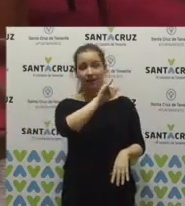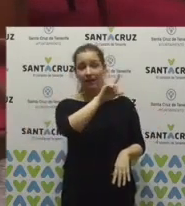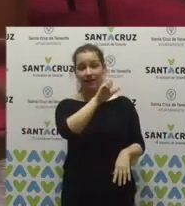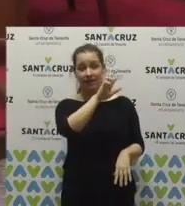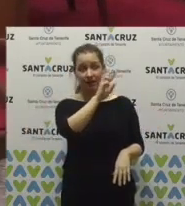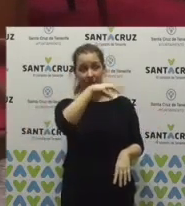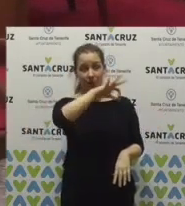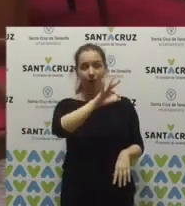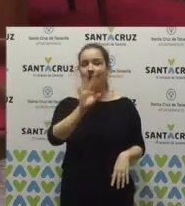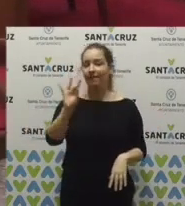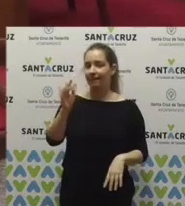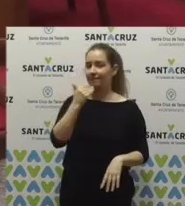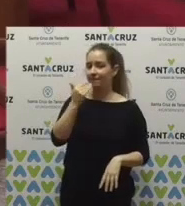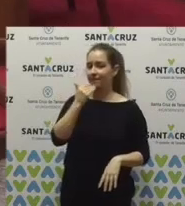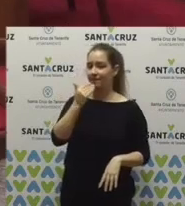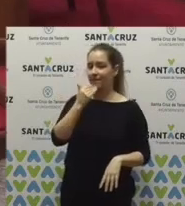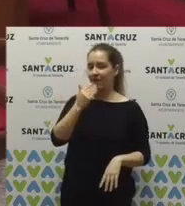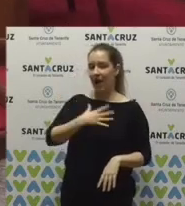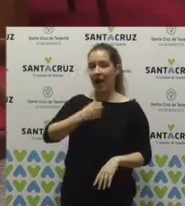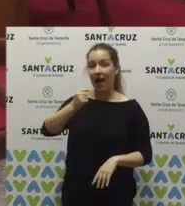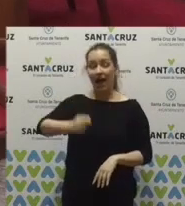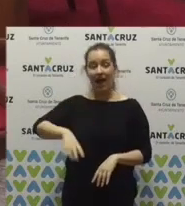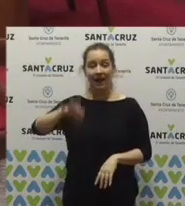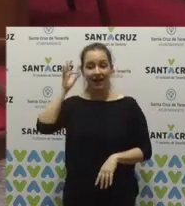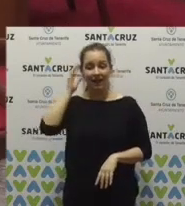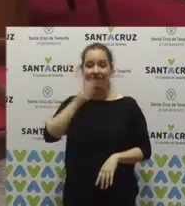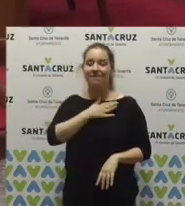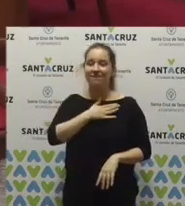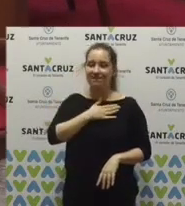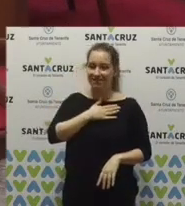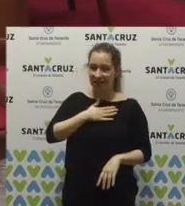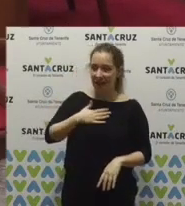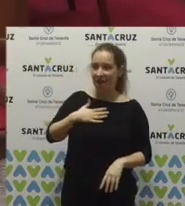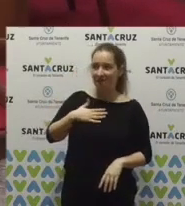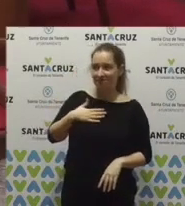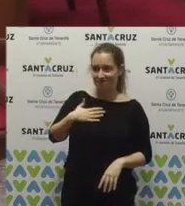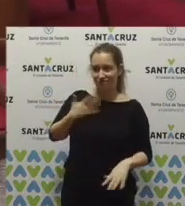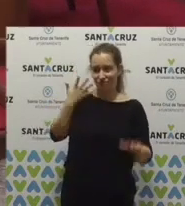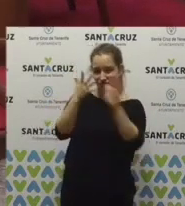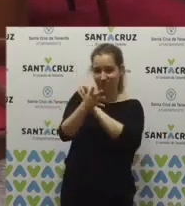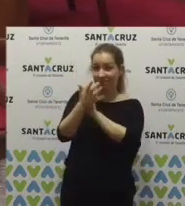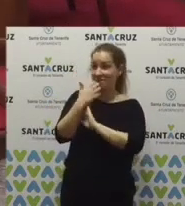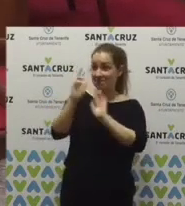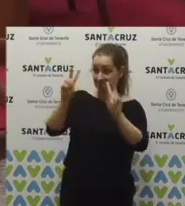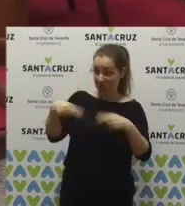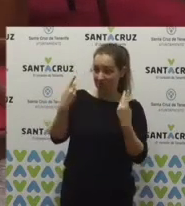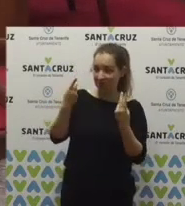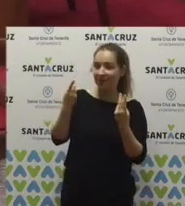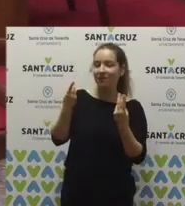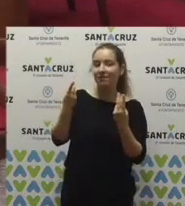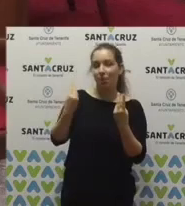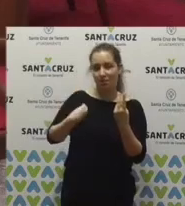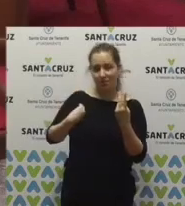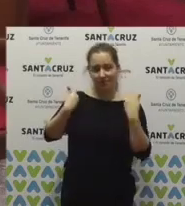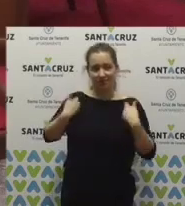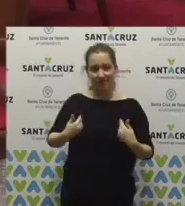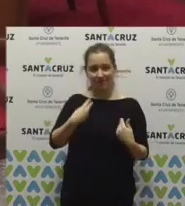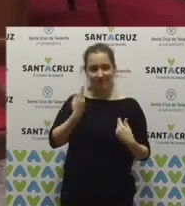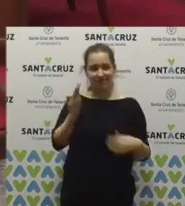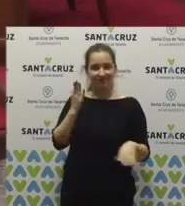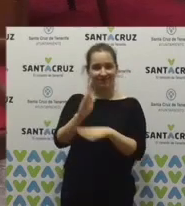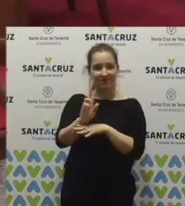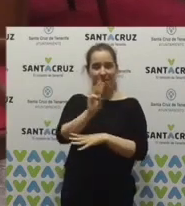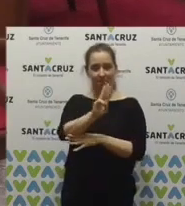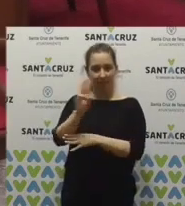sí gracias alcaldesa es ciertamente no tenía pensado intervenir en este punto de edad que usted me da voy a hablar en nombre partido poular pues tengo que expresar el sentir el